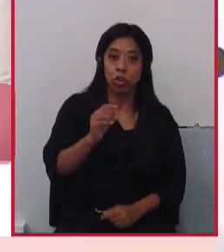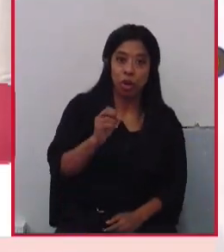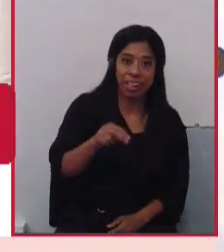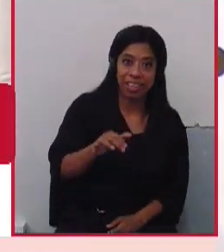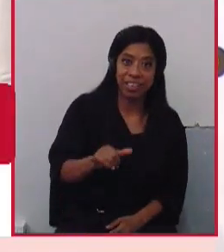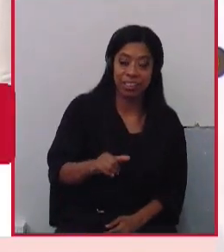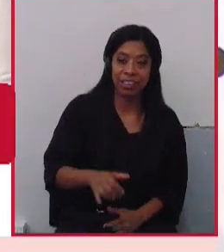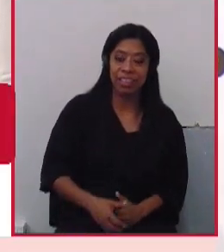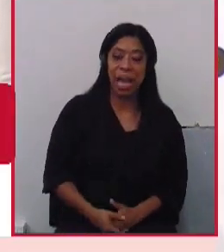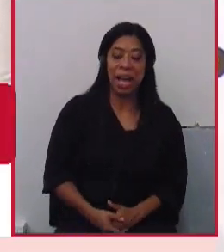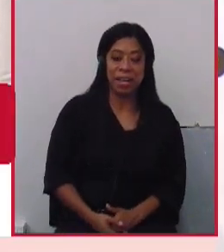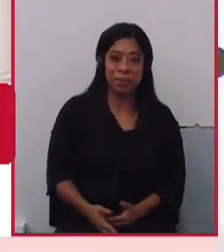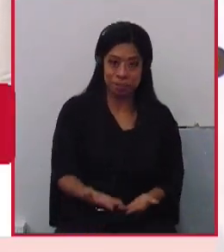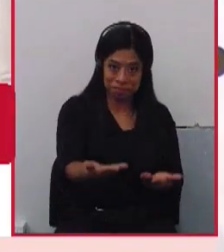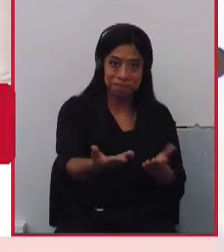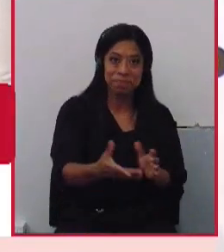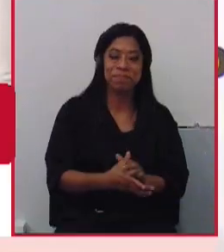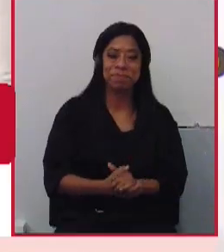ver.